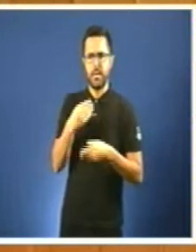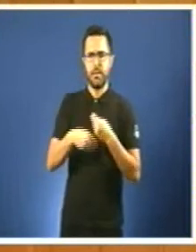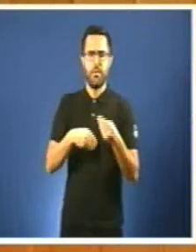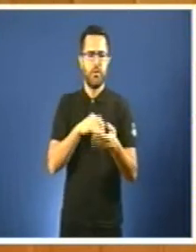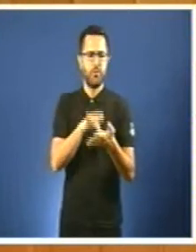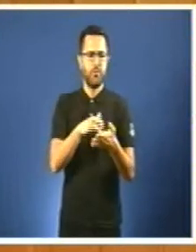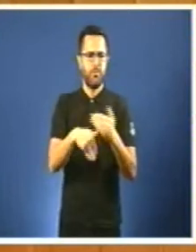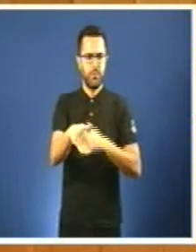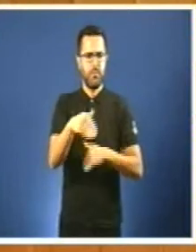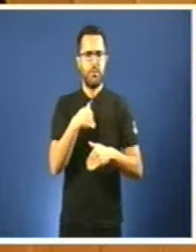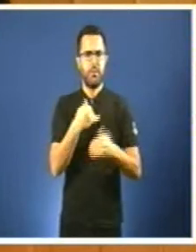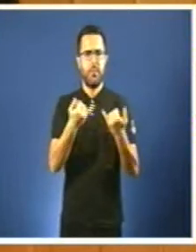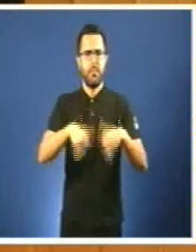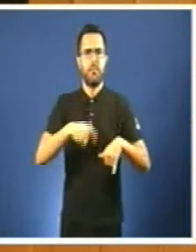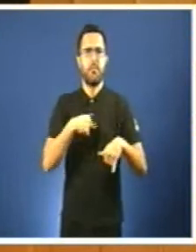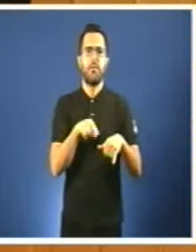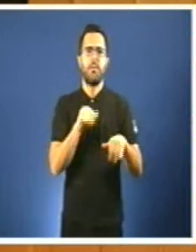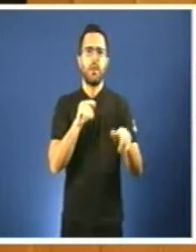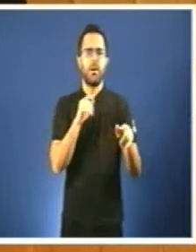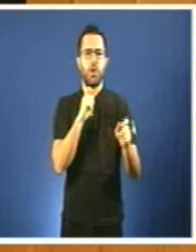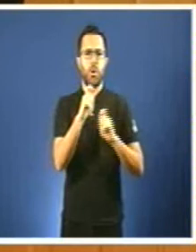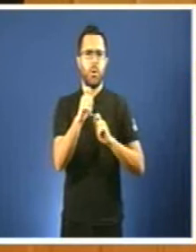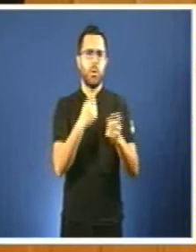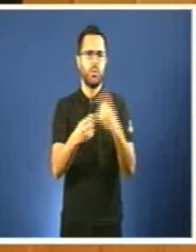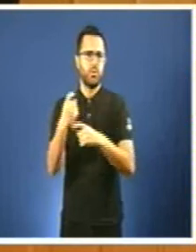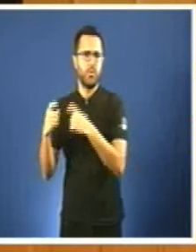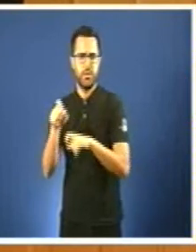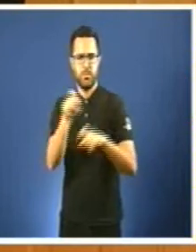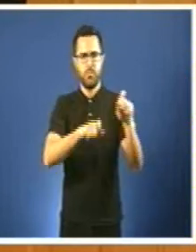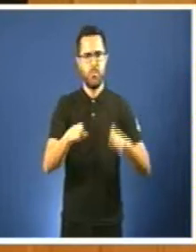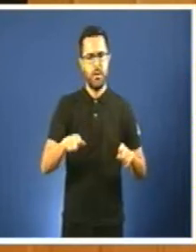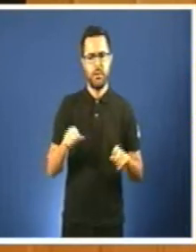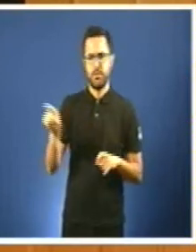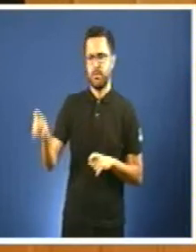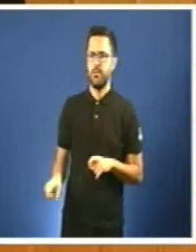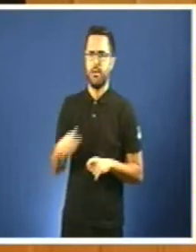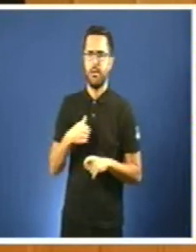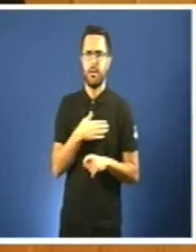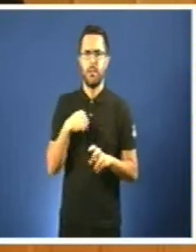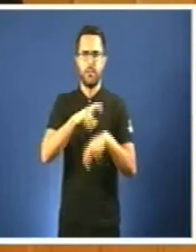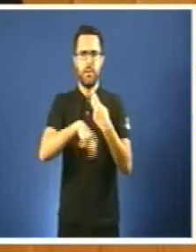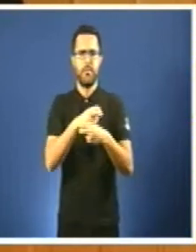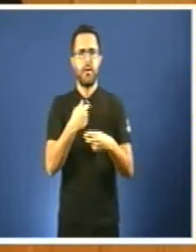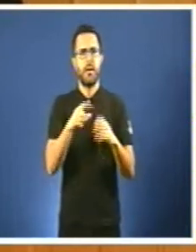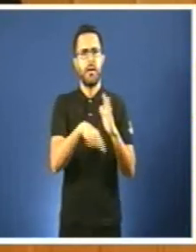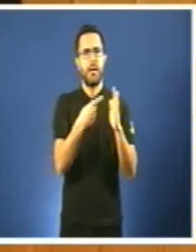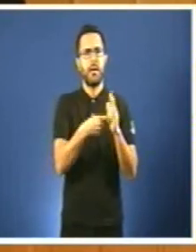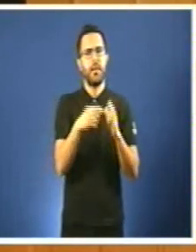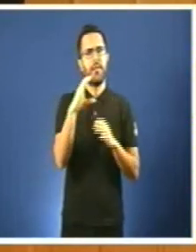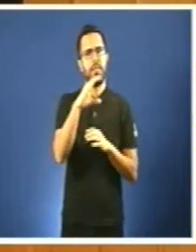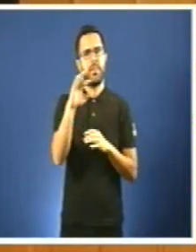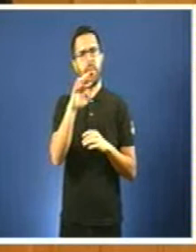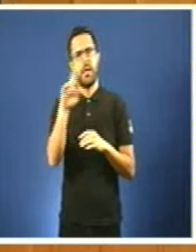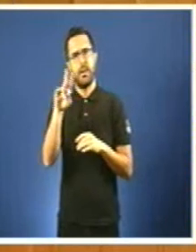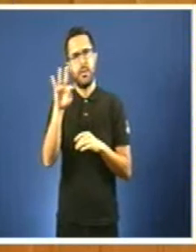Feijóo? Está disposto a modificar a lei da CRTVG para garantir a súa pluralidade e